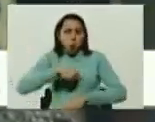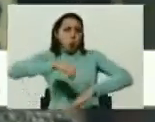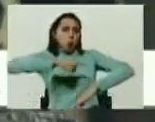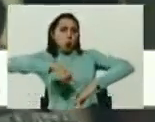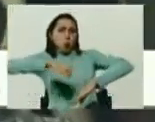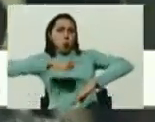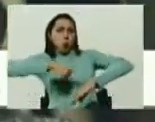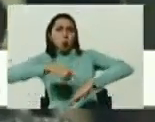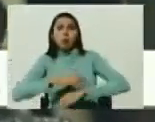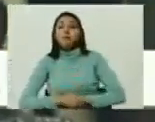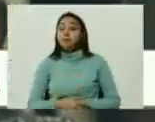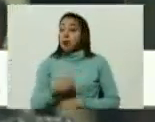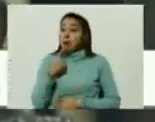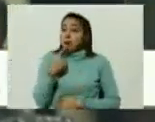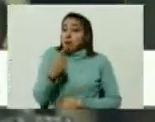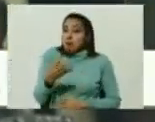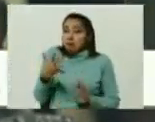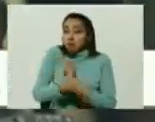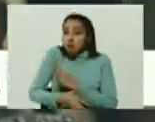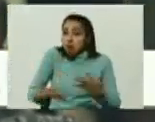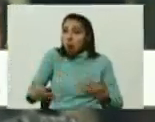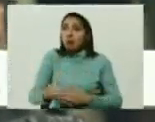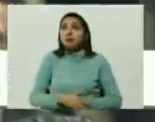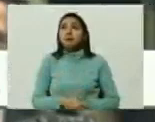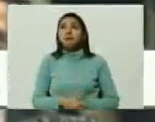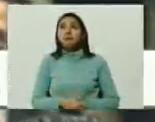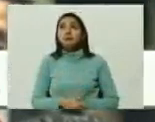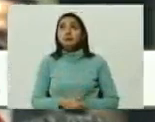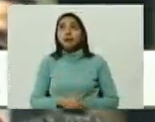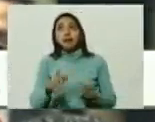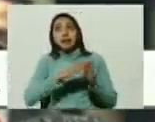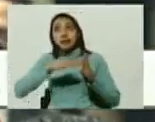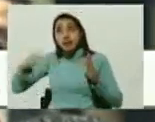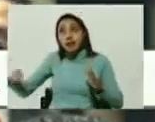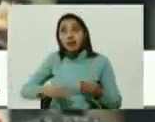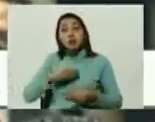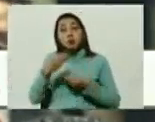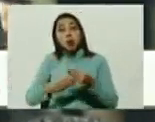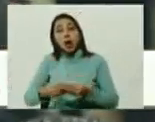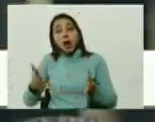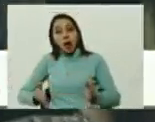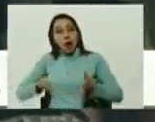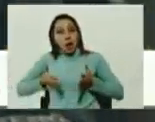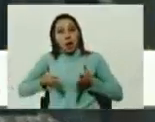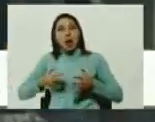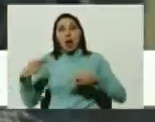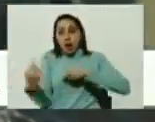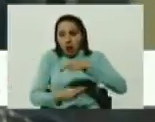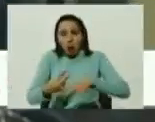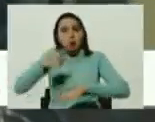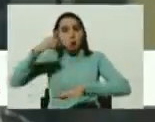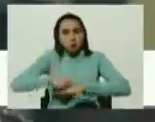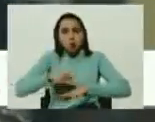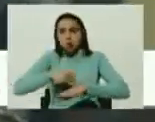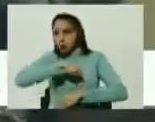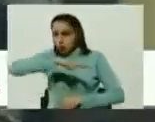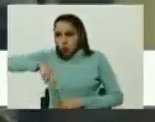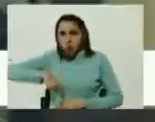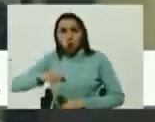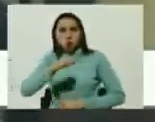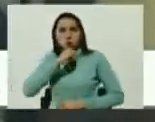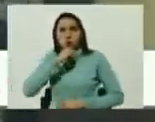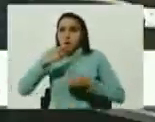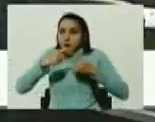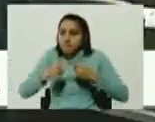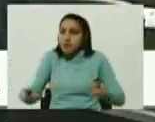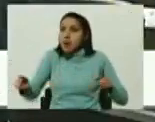mencionándoles el rosario de derechos y beneficios que hemos adquirido en revolución la adulta y auto mayores pero no